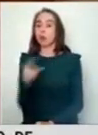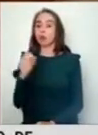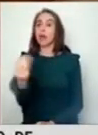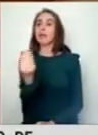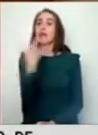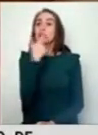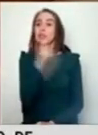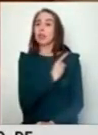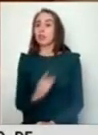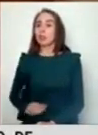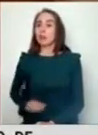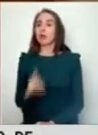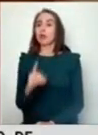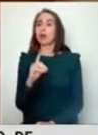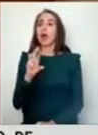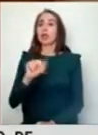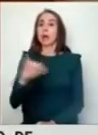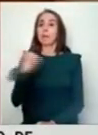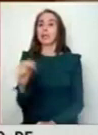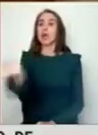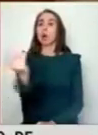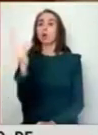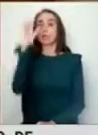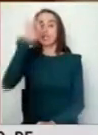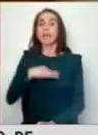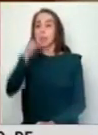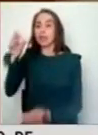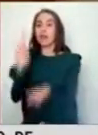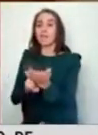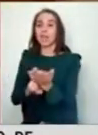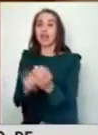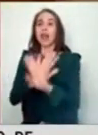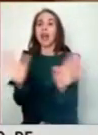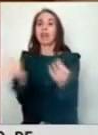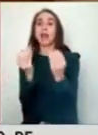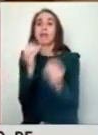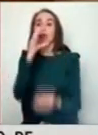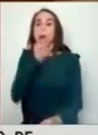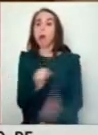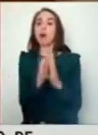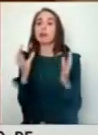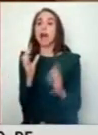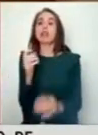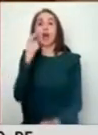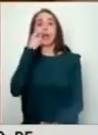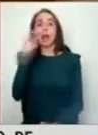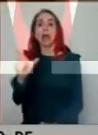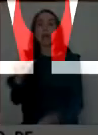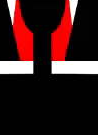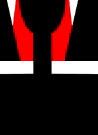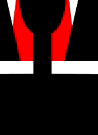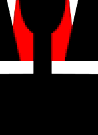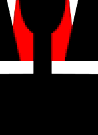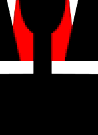diputado Guillermo Ramírez, pero ustedes saben que lo que les digo es verdad, y ya está bueno que aguantemos tanto carerrajismo, y bórrenlo del acta si quieren.